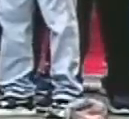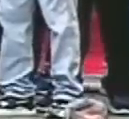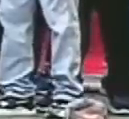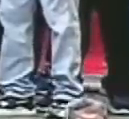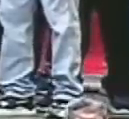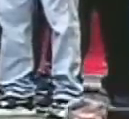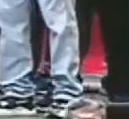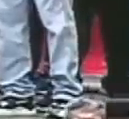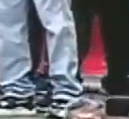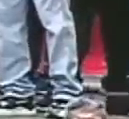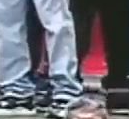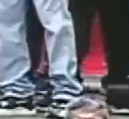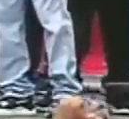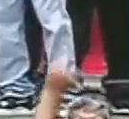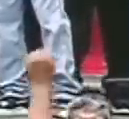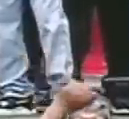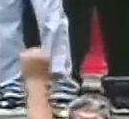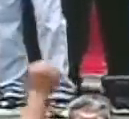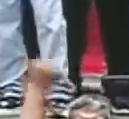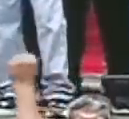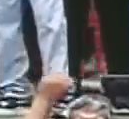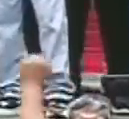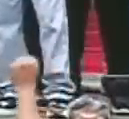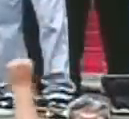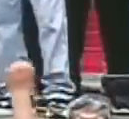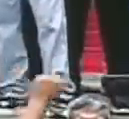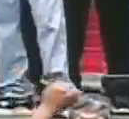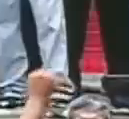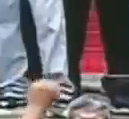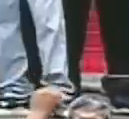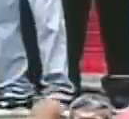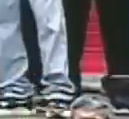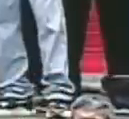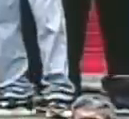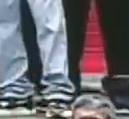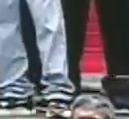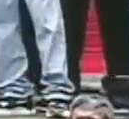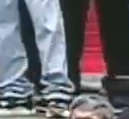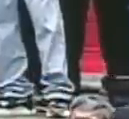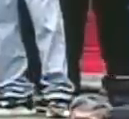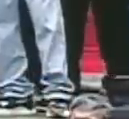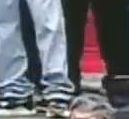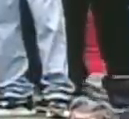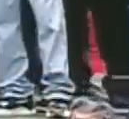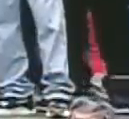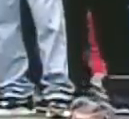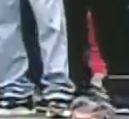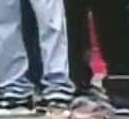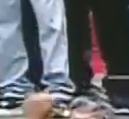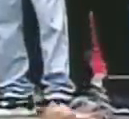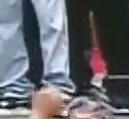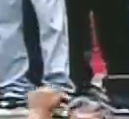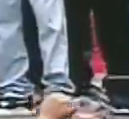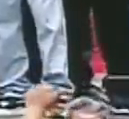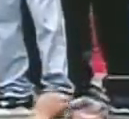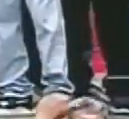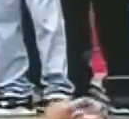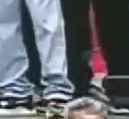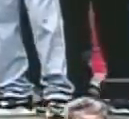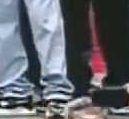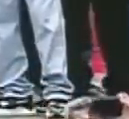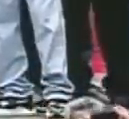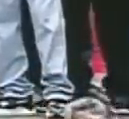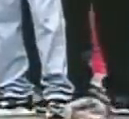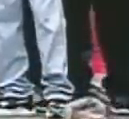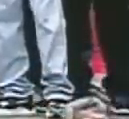primeramente Dios desde el cielo, y nuestro comandante Chávez, que estamos acá restiados por su proyecto y una vez apoyando